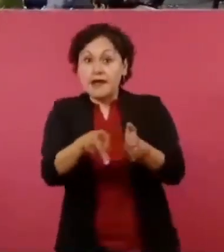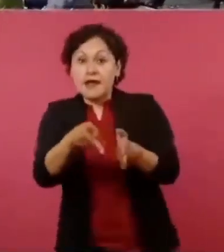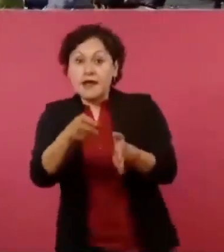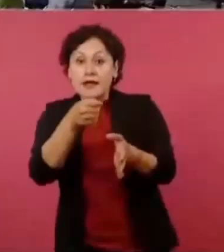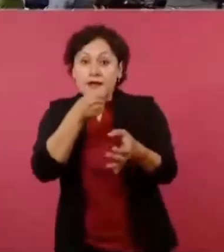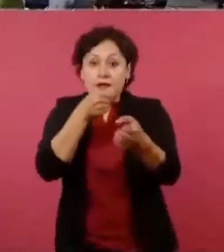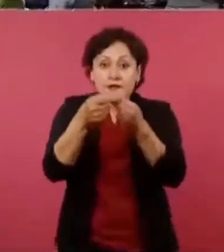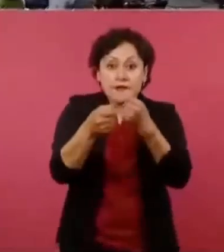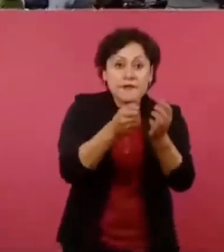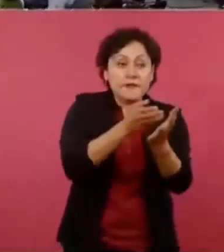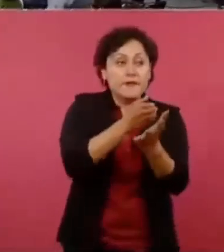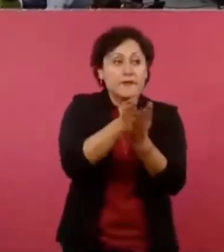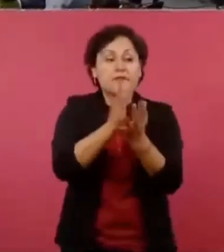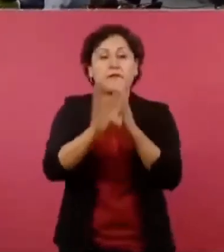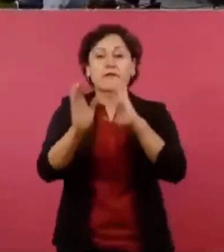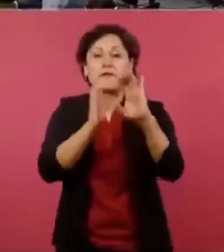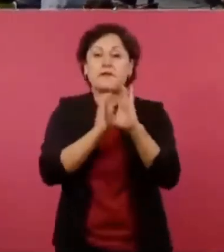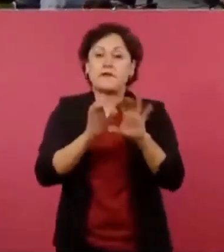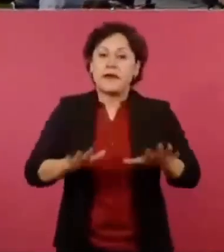Y el modelo